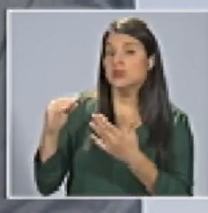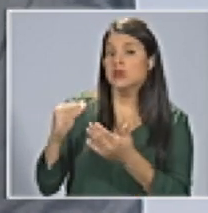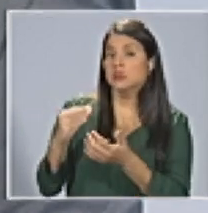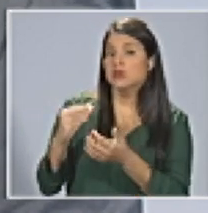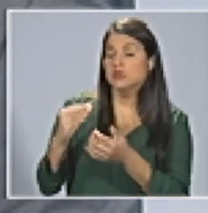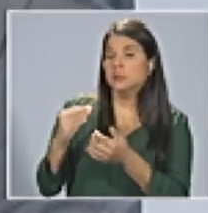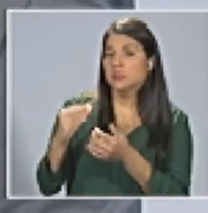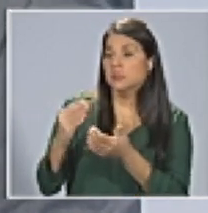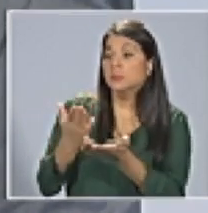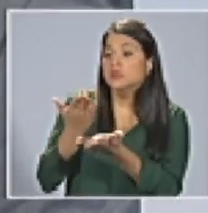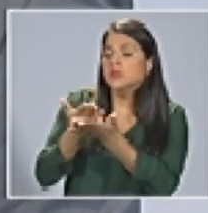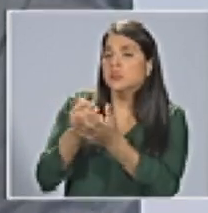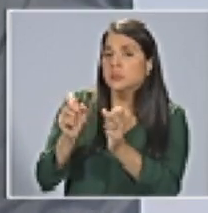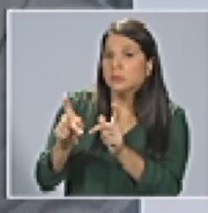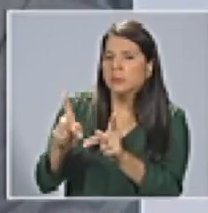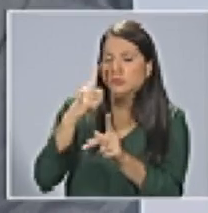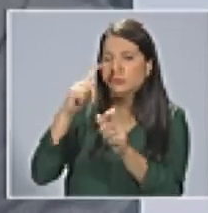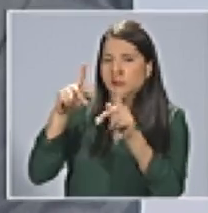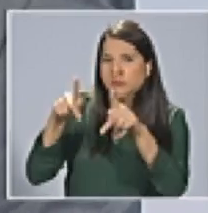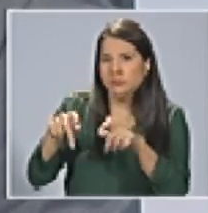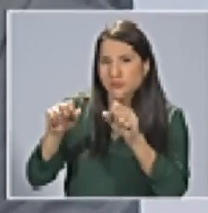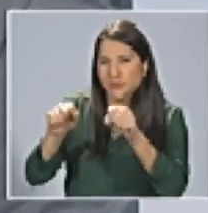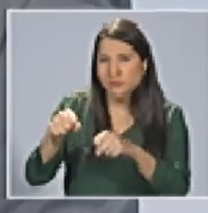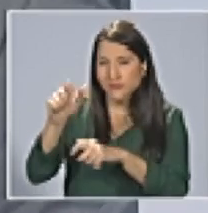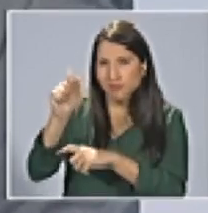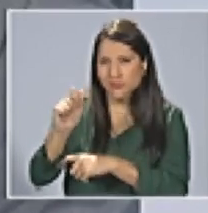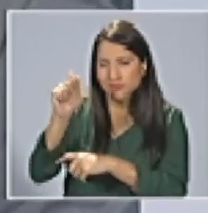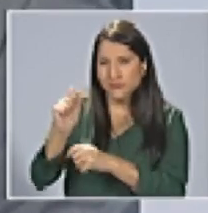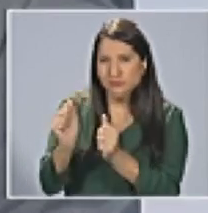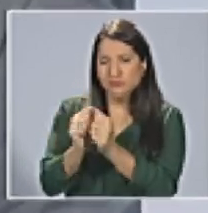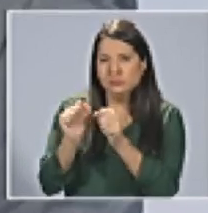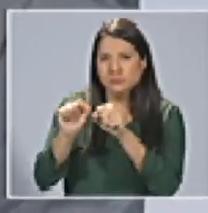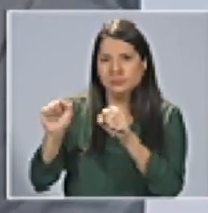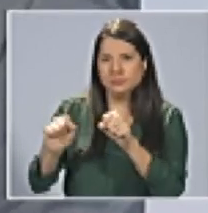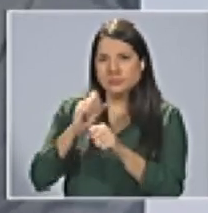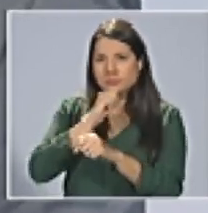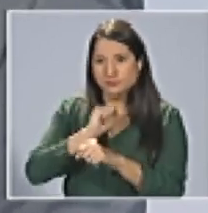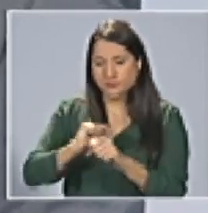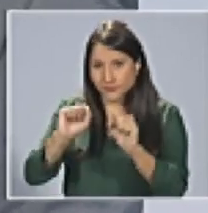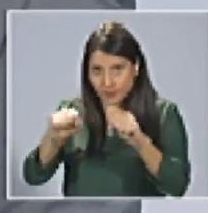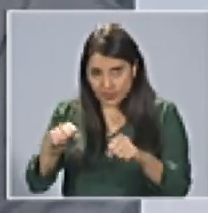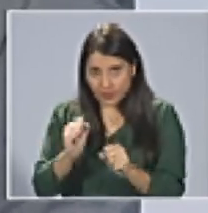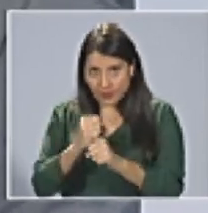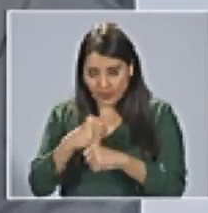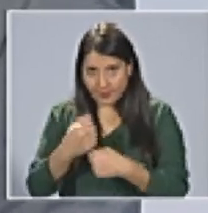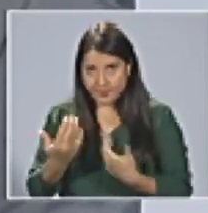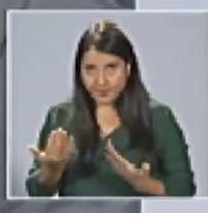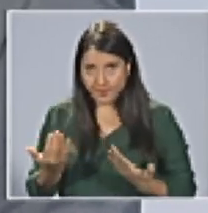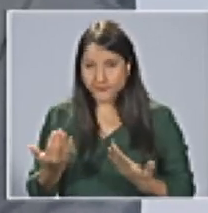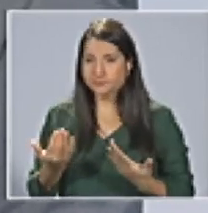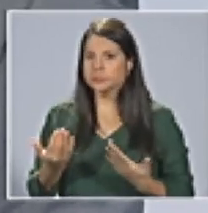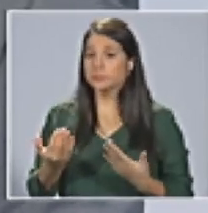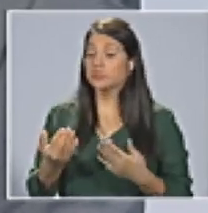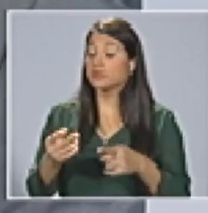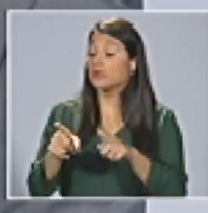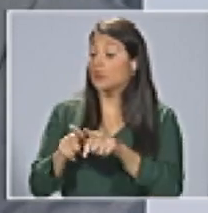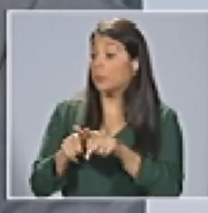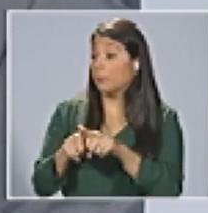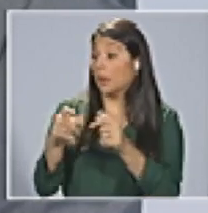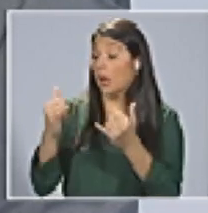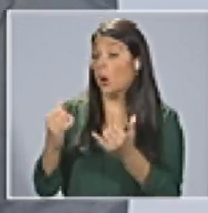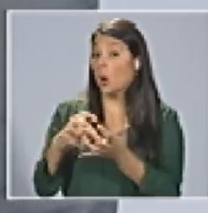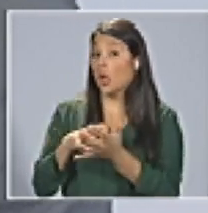puedan pensionarse con el régimen anterior lo hagan, también surge la